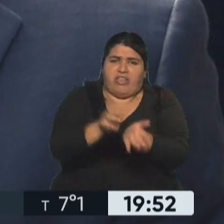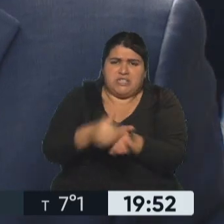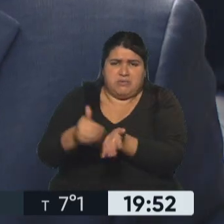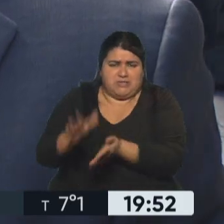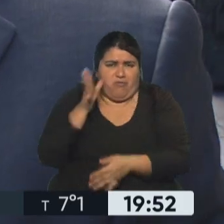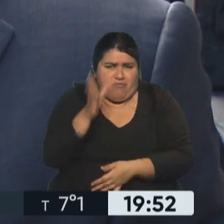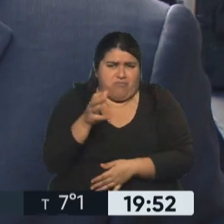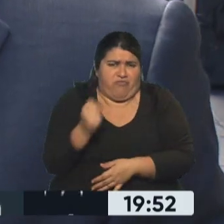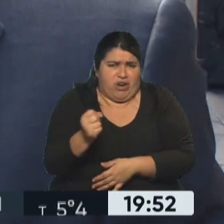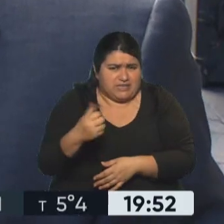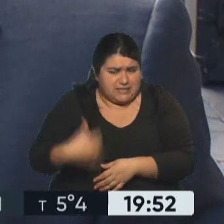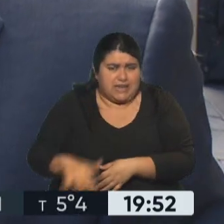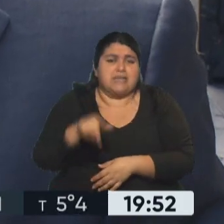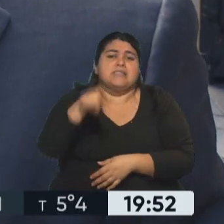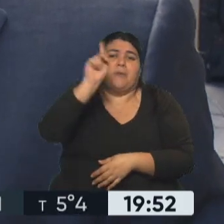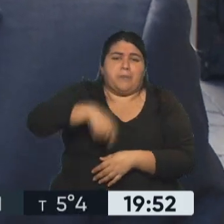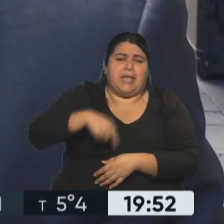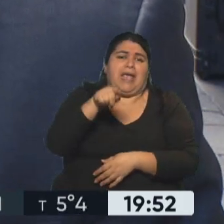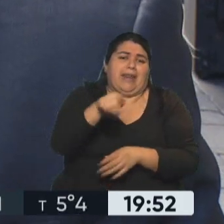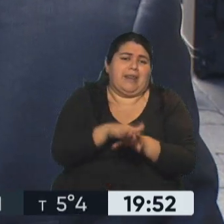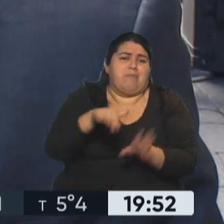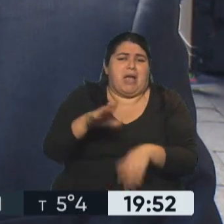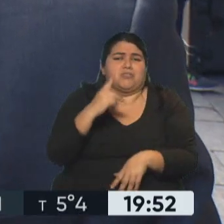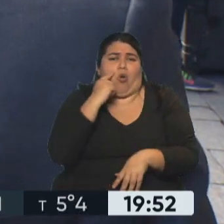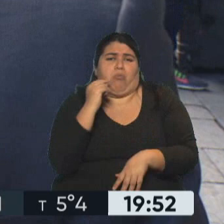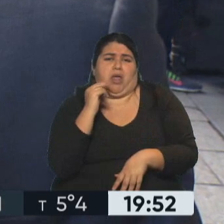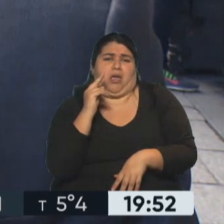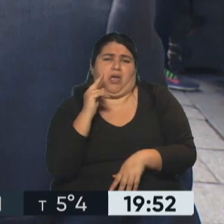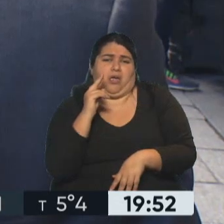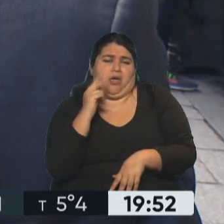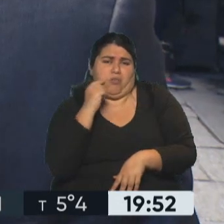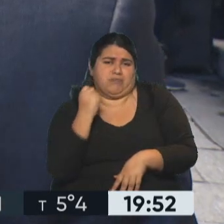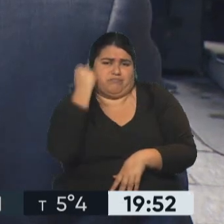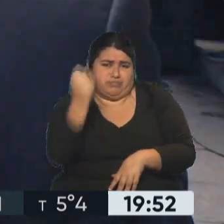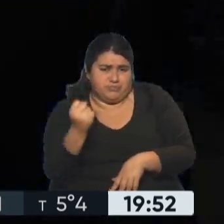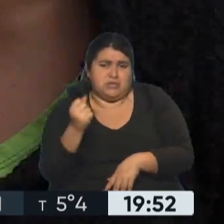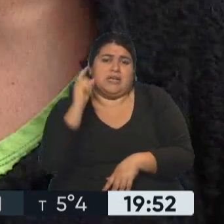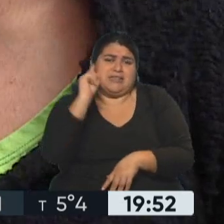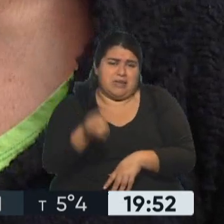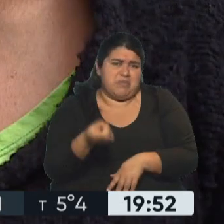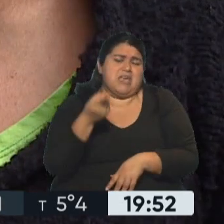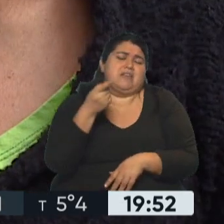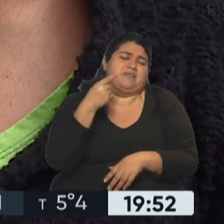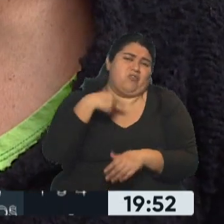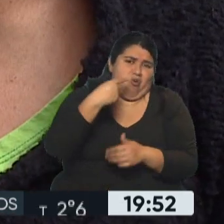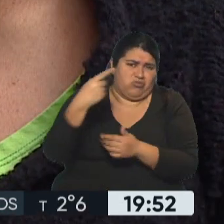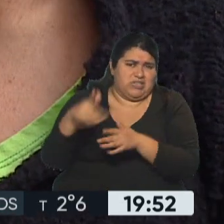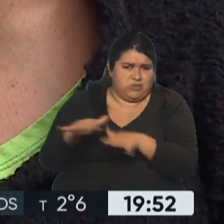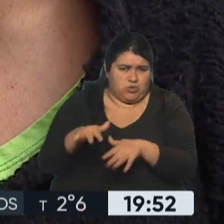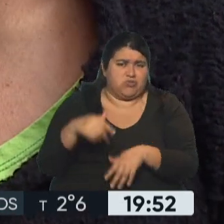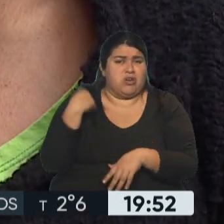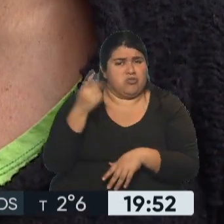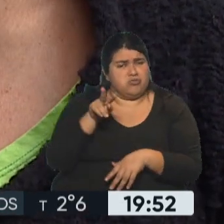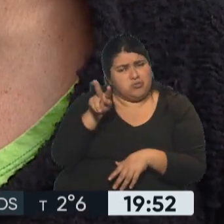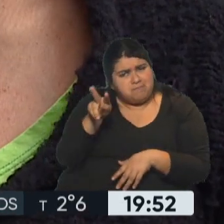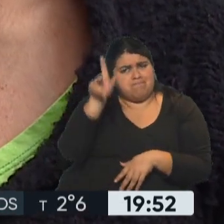homofóbicas, también, bueno, en más de una oportunidad se han expresado como antisemitas. Entonces, tenemos una preocupación